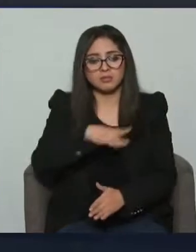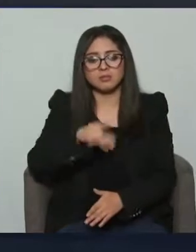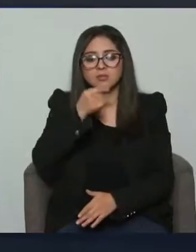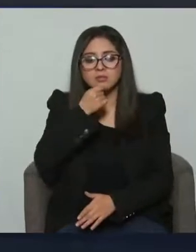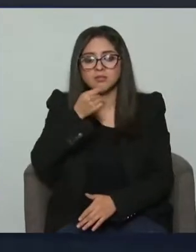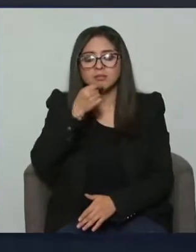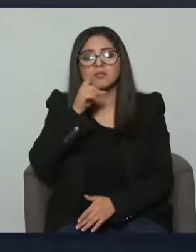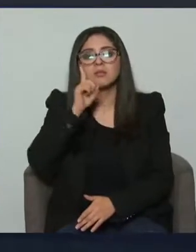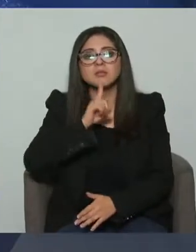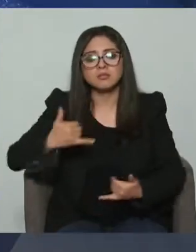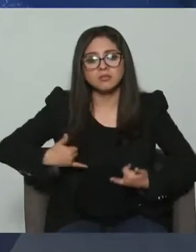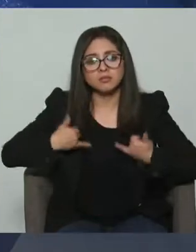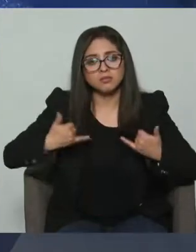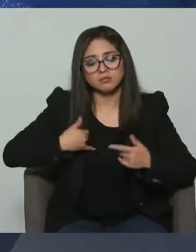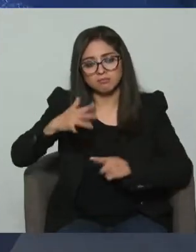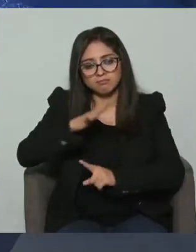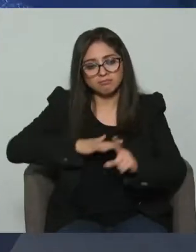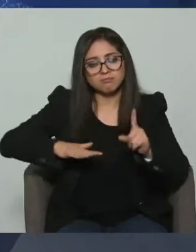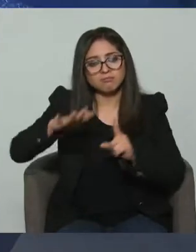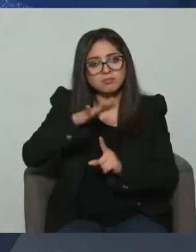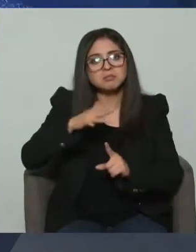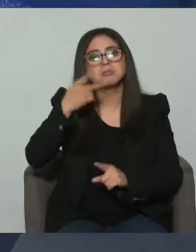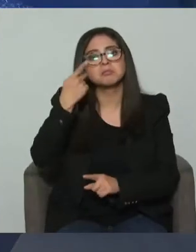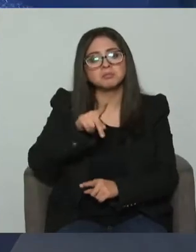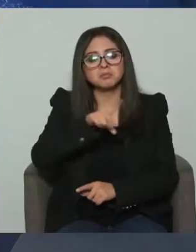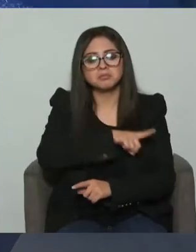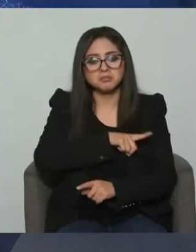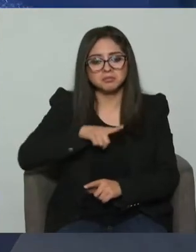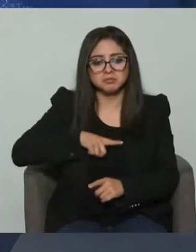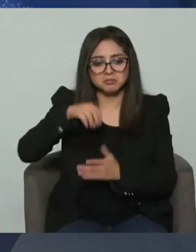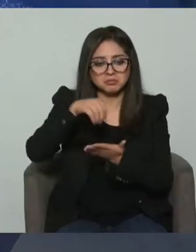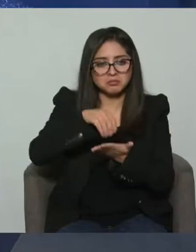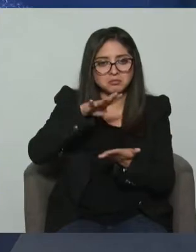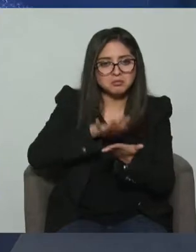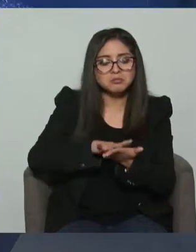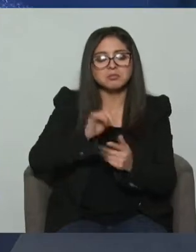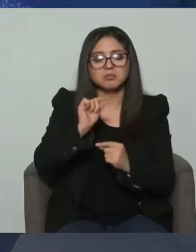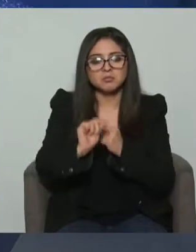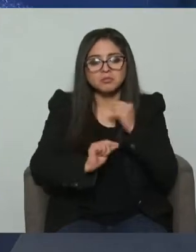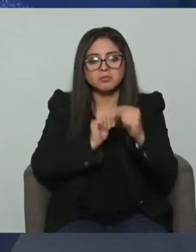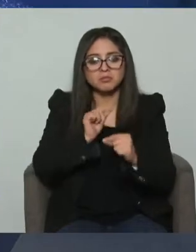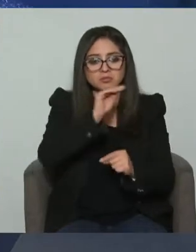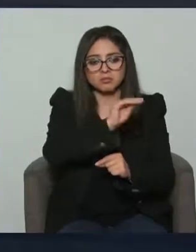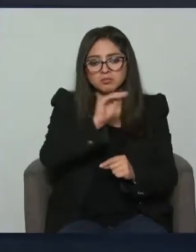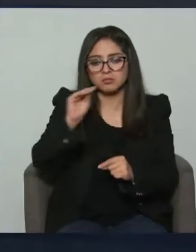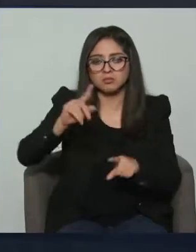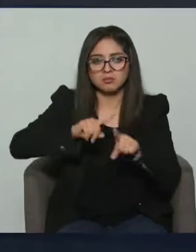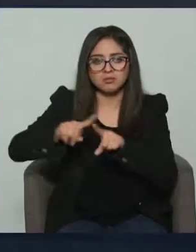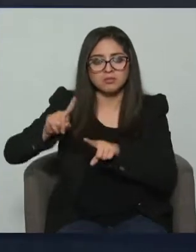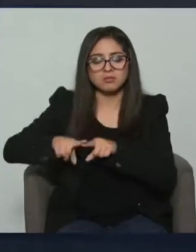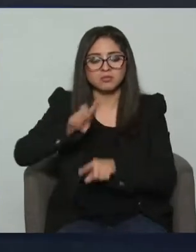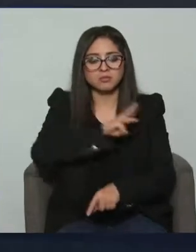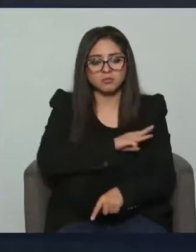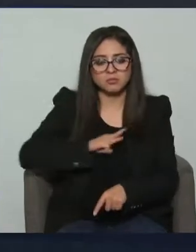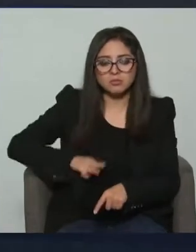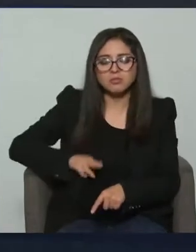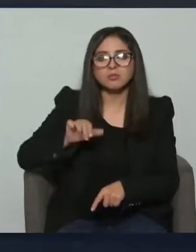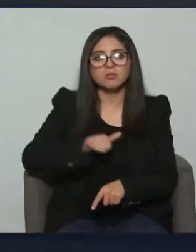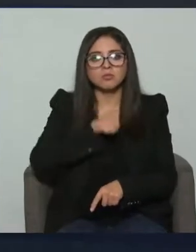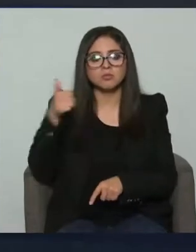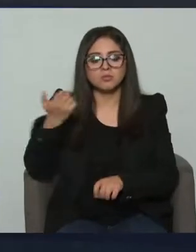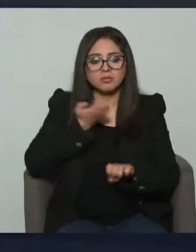una ley como de avanzada, ¿no? Entonces tenemos que aplicarla, tenemos que llevarla a todos los municipios y a todos los estados para que justo